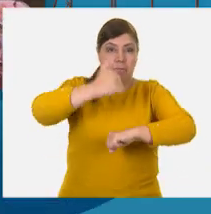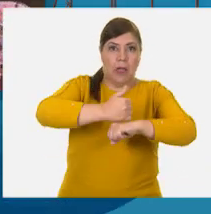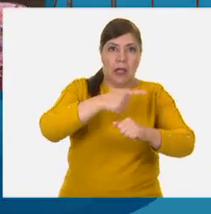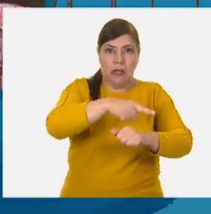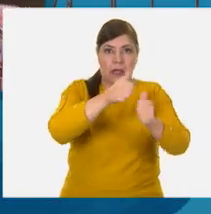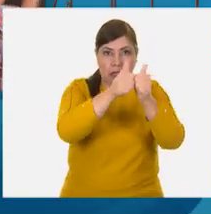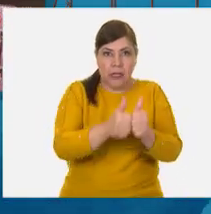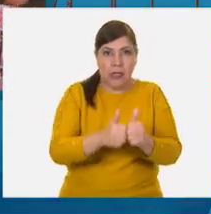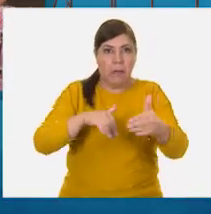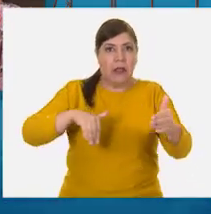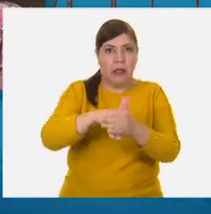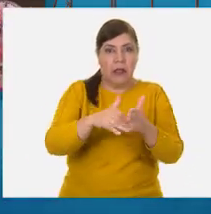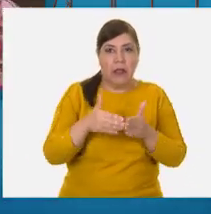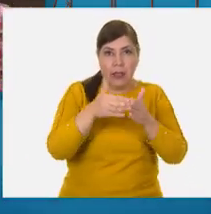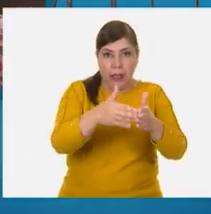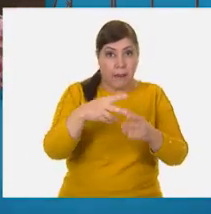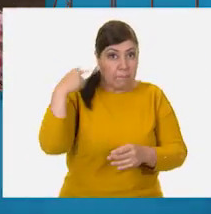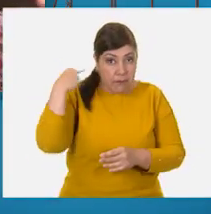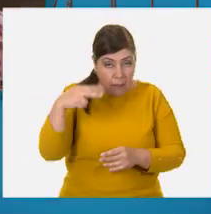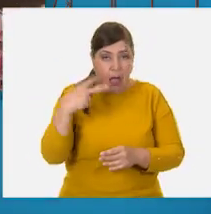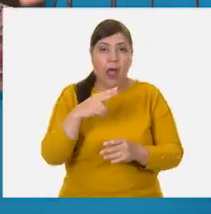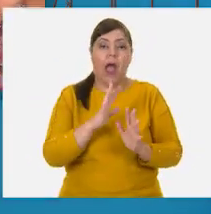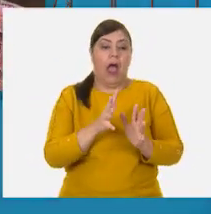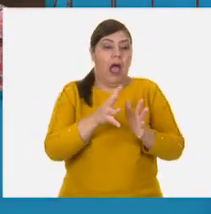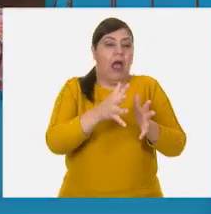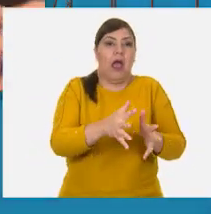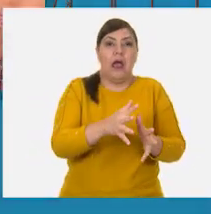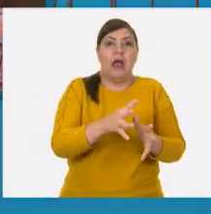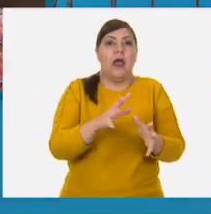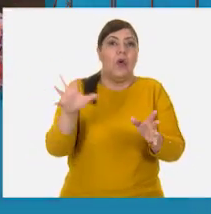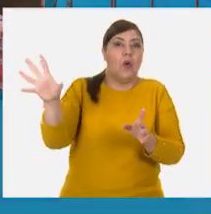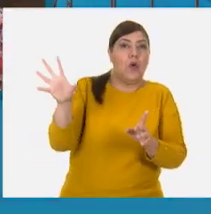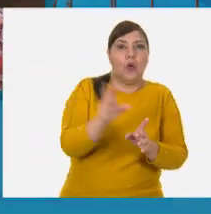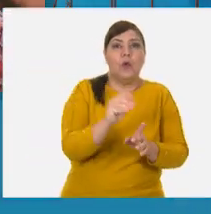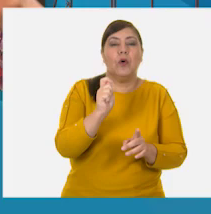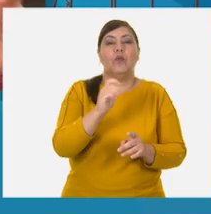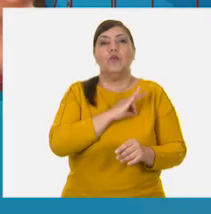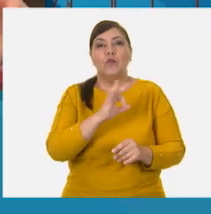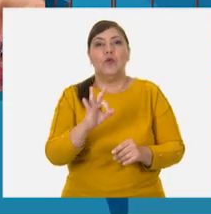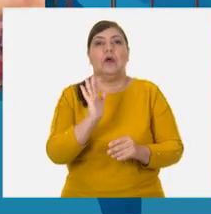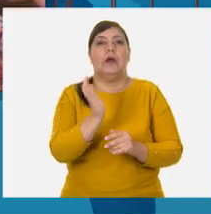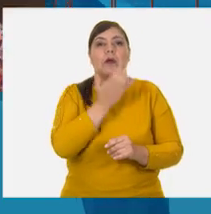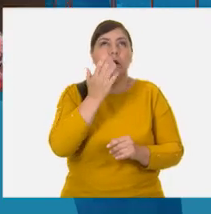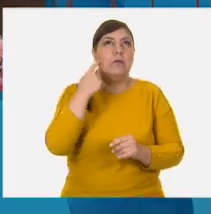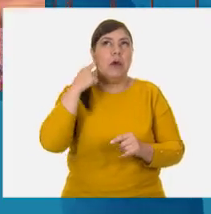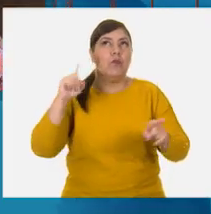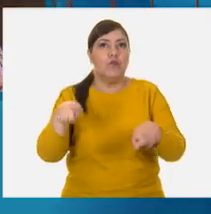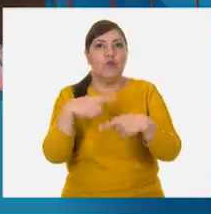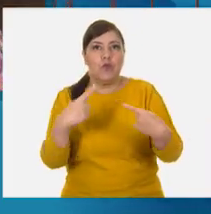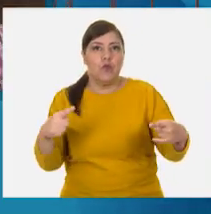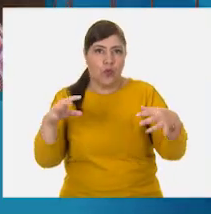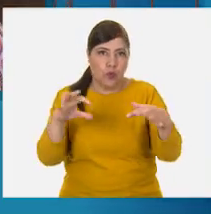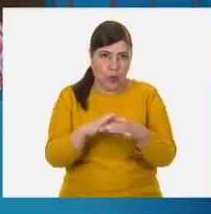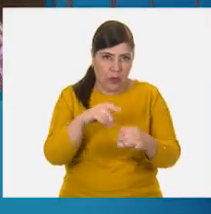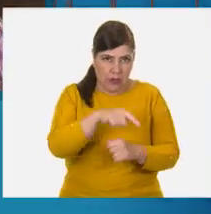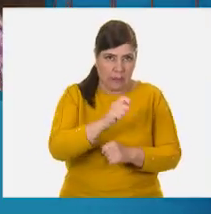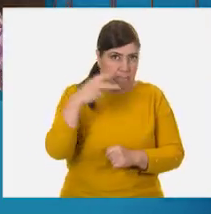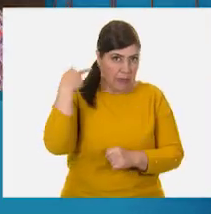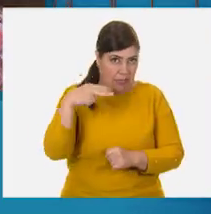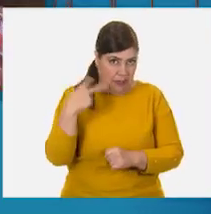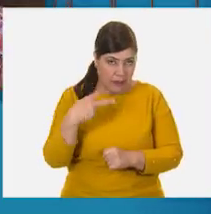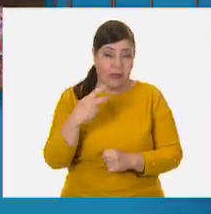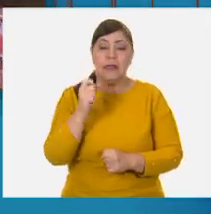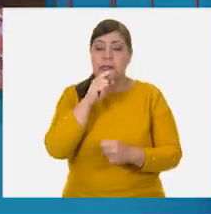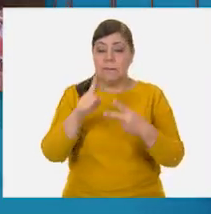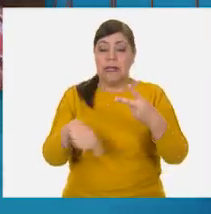en el puerto de Veracruz y esto se quedó, su influencia, su tradición se quedó en la música de esa región. Pero